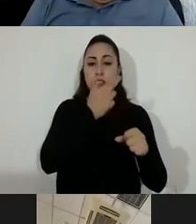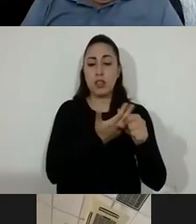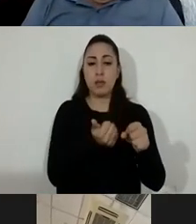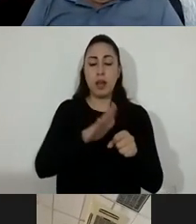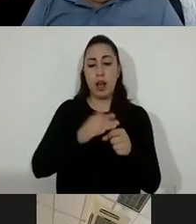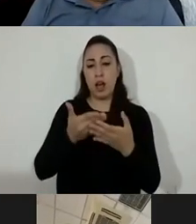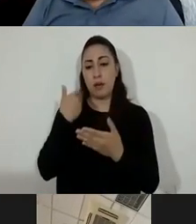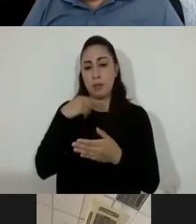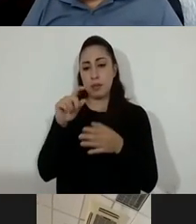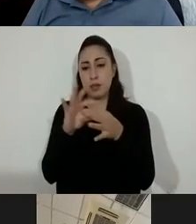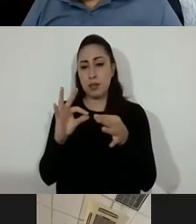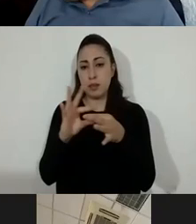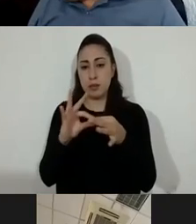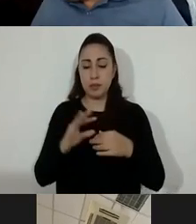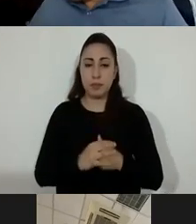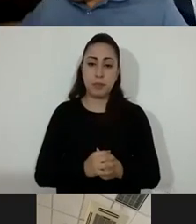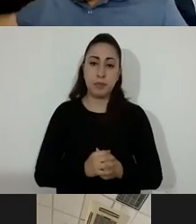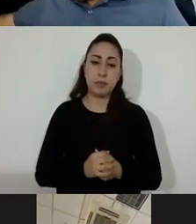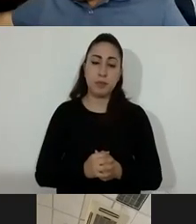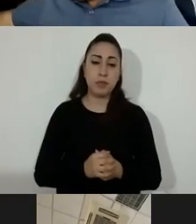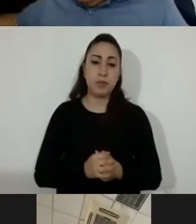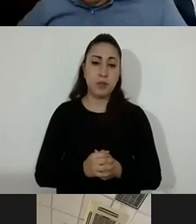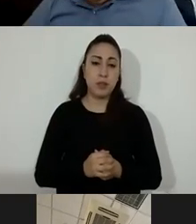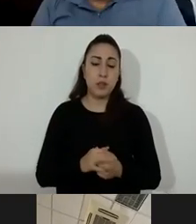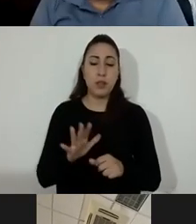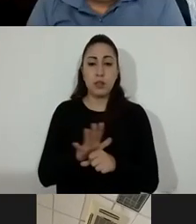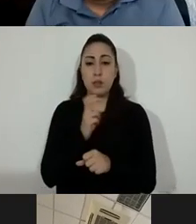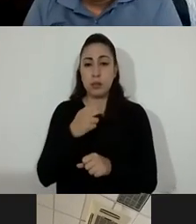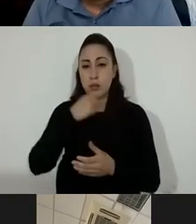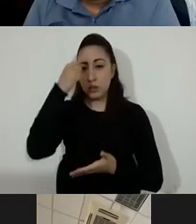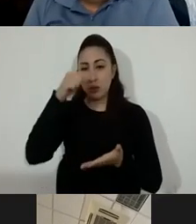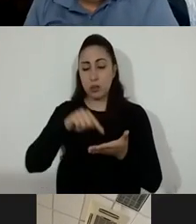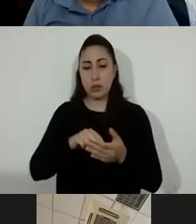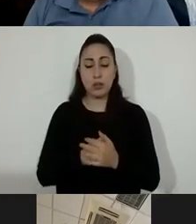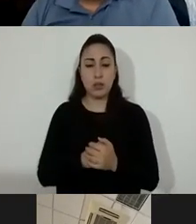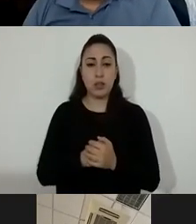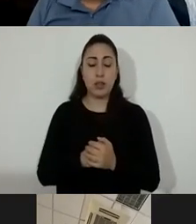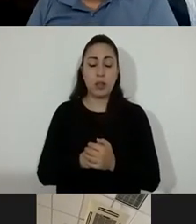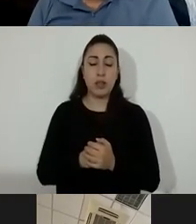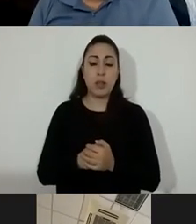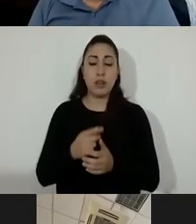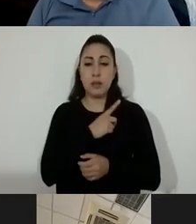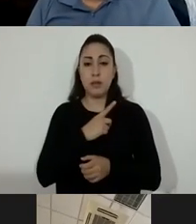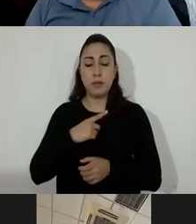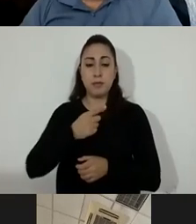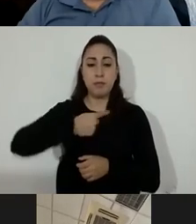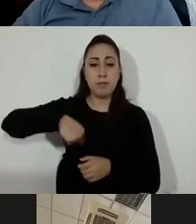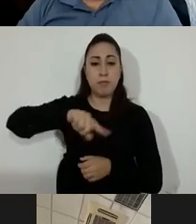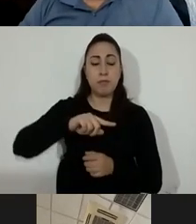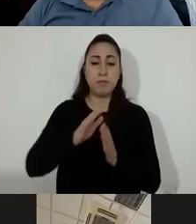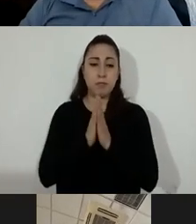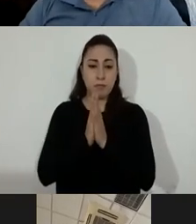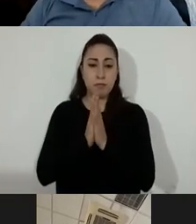mencionado. Entonces, creo que debemos de ver que